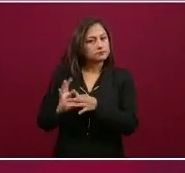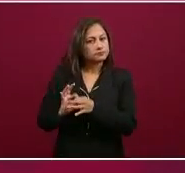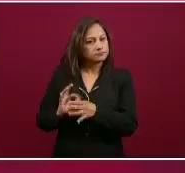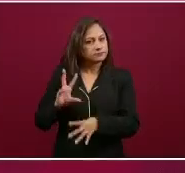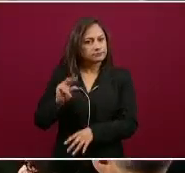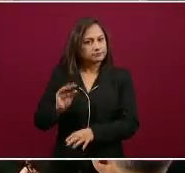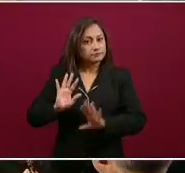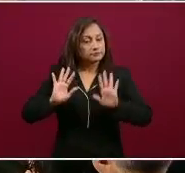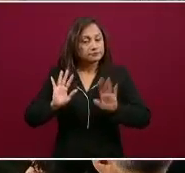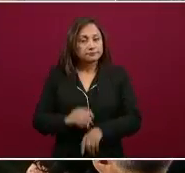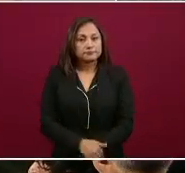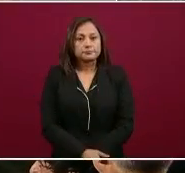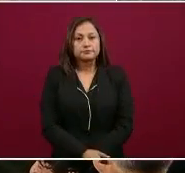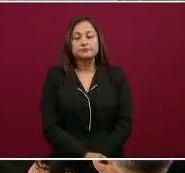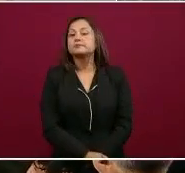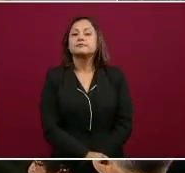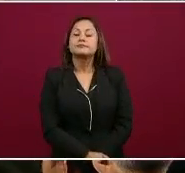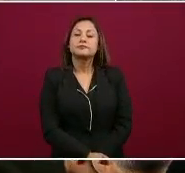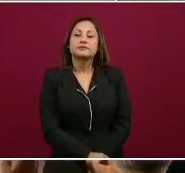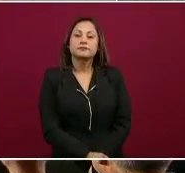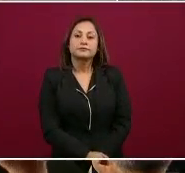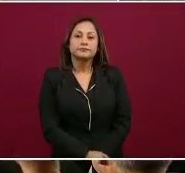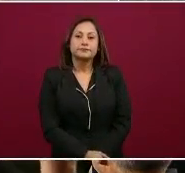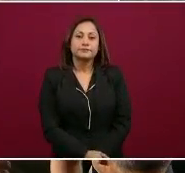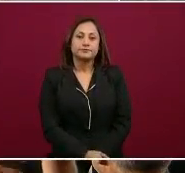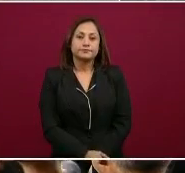él. Mil gracias.